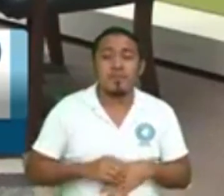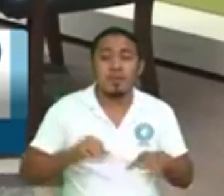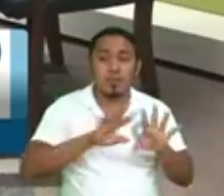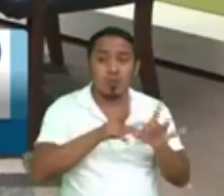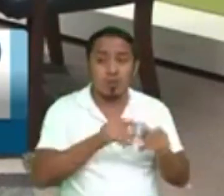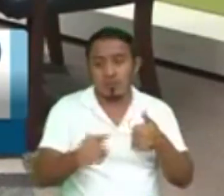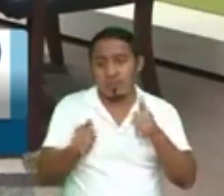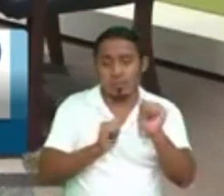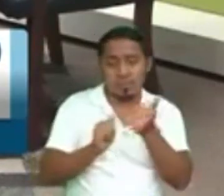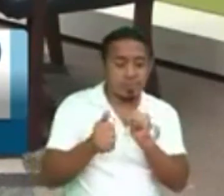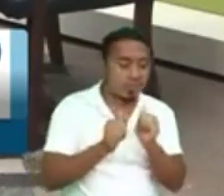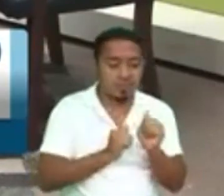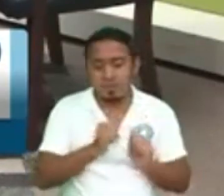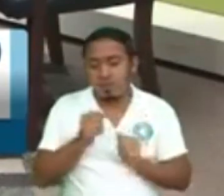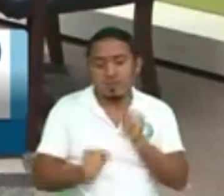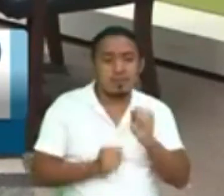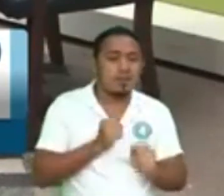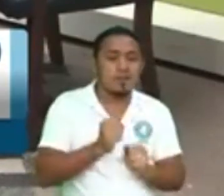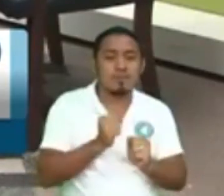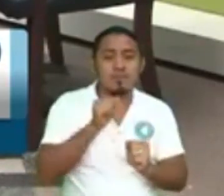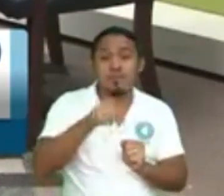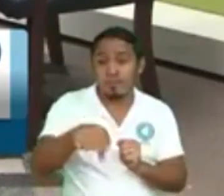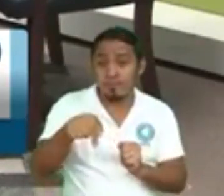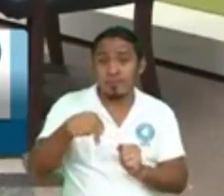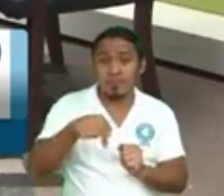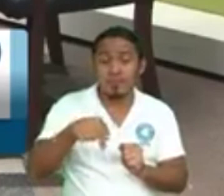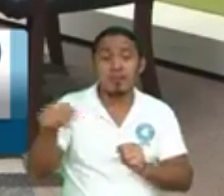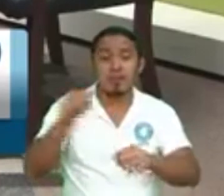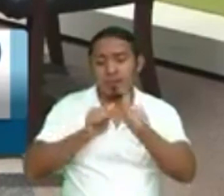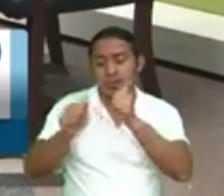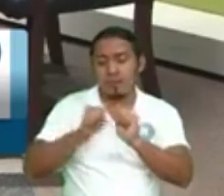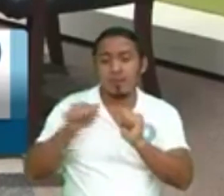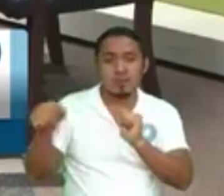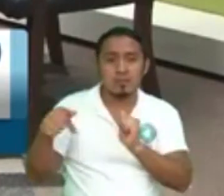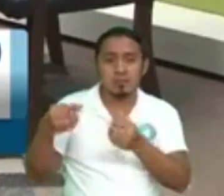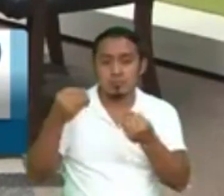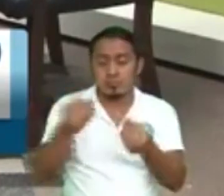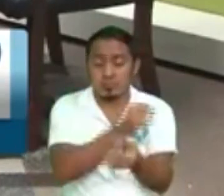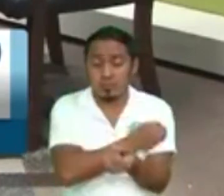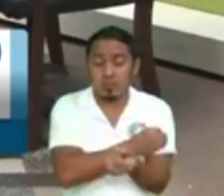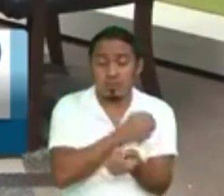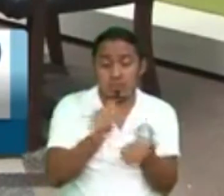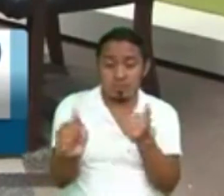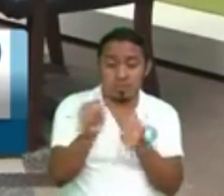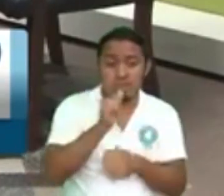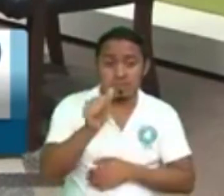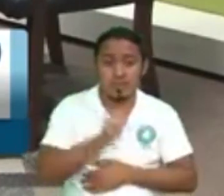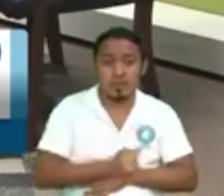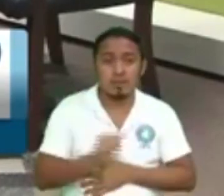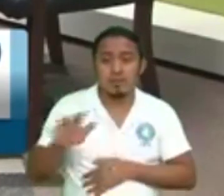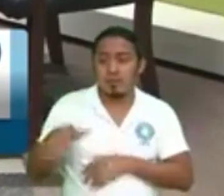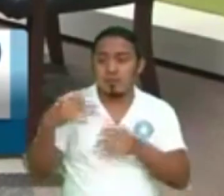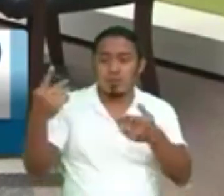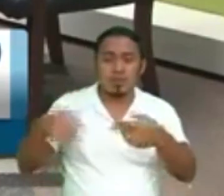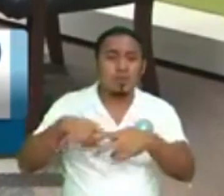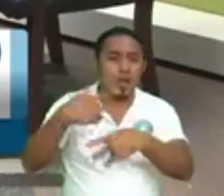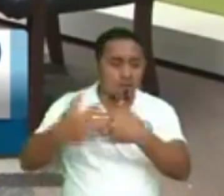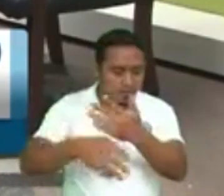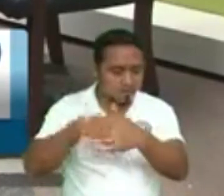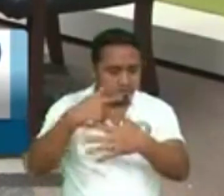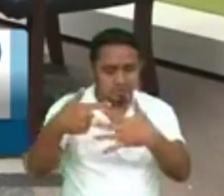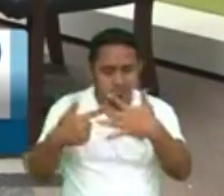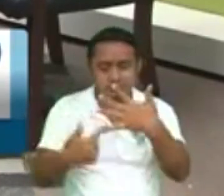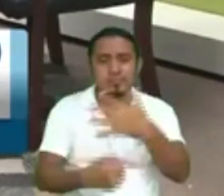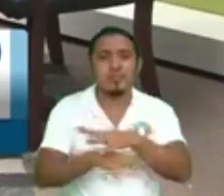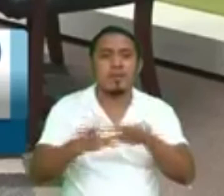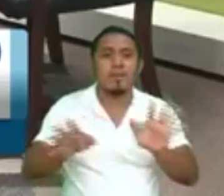fiesta, embarazos. correcto, la muchacha en una fiesta con exceso de alcohol, y ya después viene el otro, y entonces ya. Ya